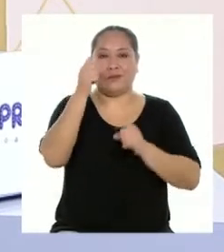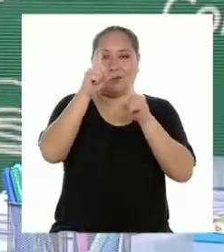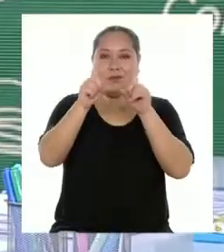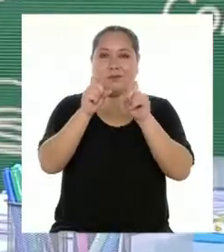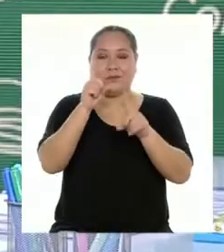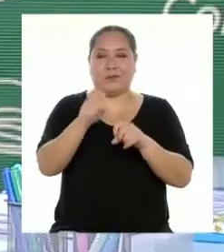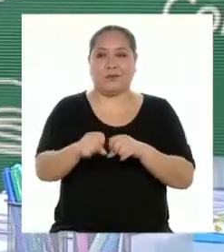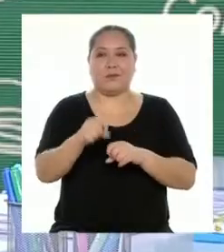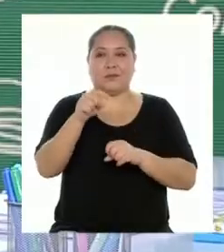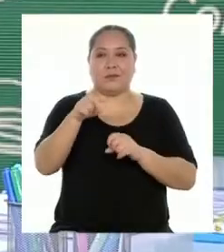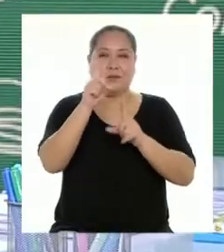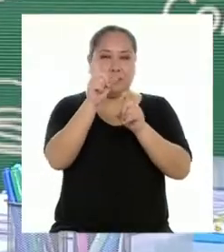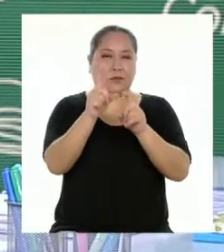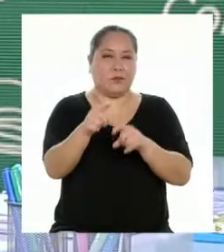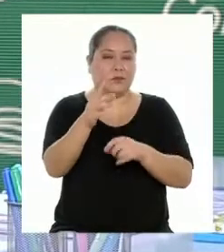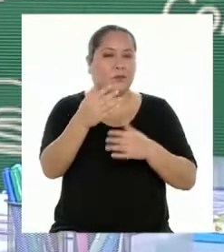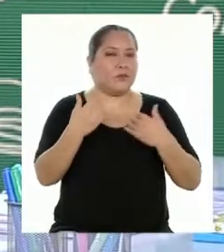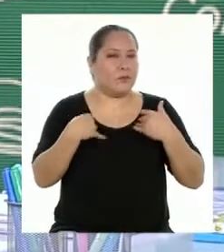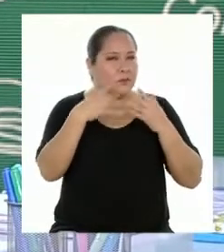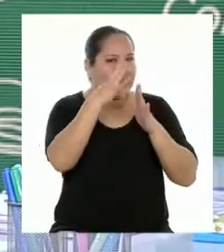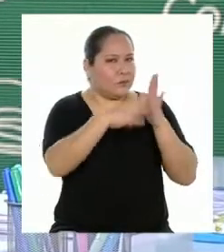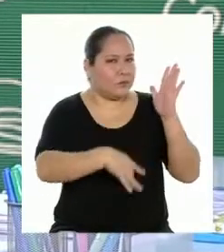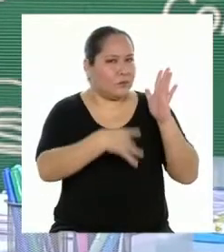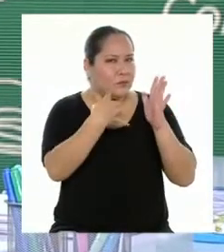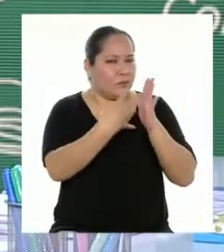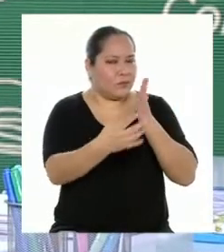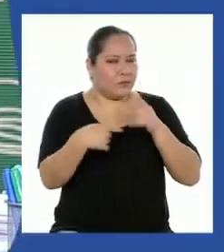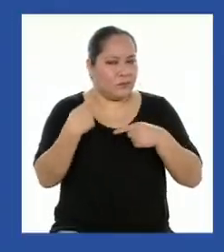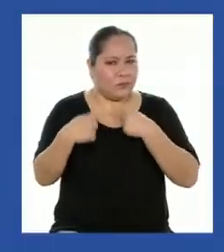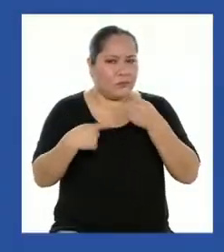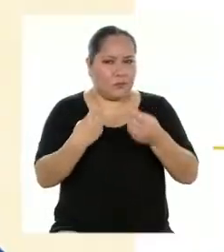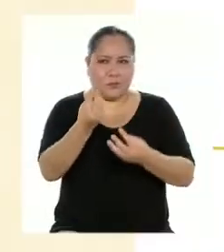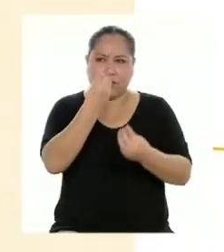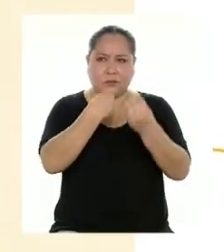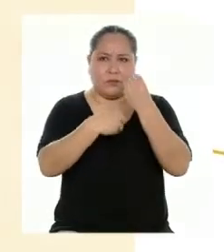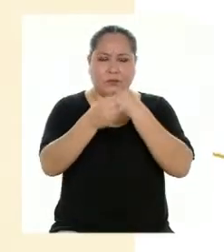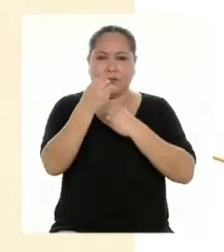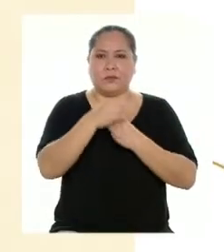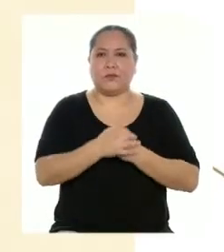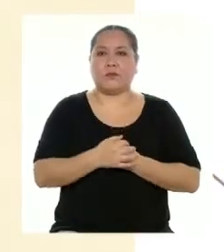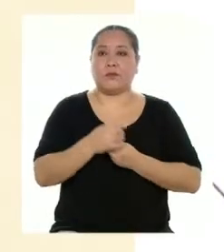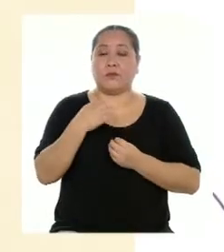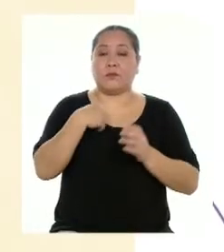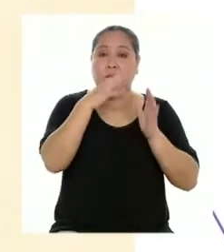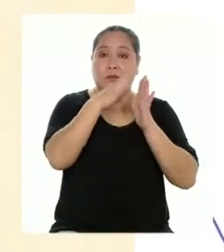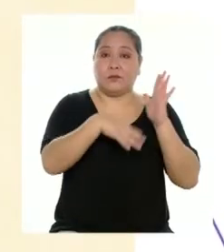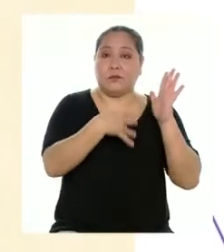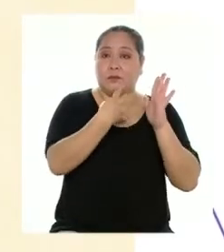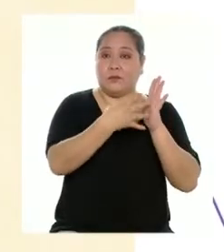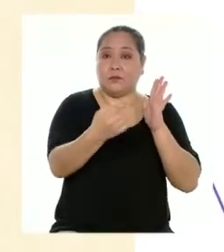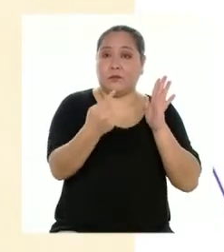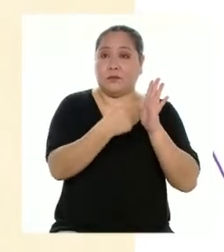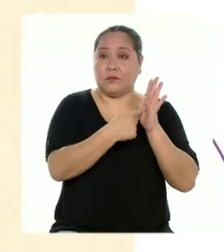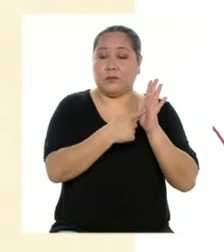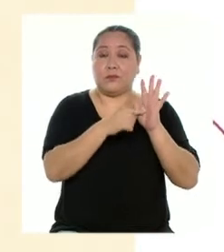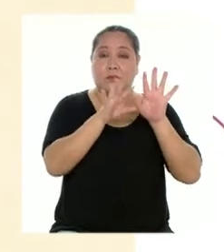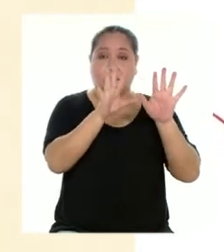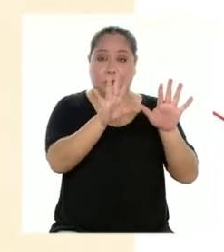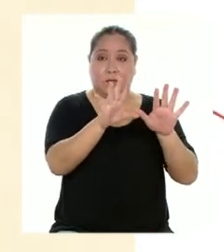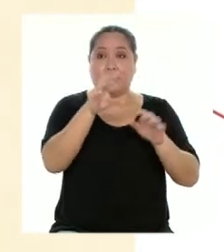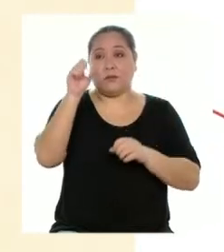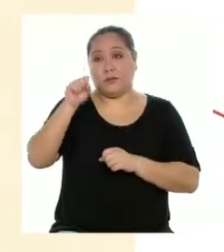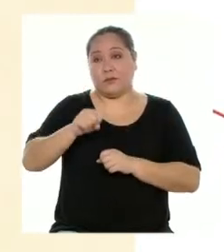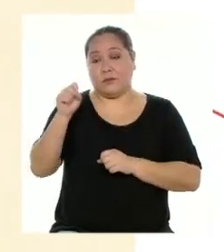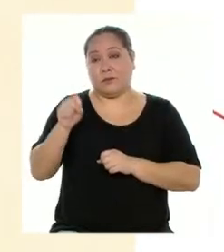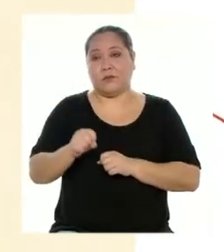encuesta. ¿Mantienes un horario regular en tus comidas? En mi tabla de frecuencias tengo que 10